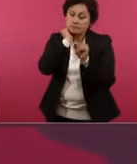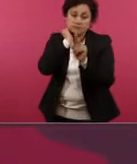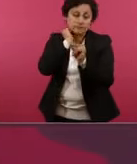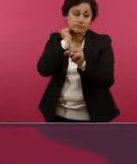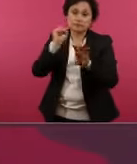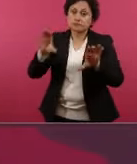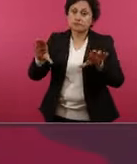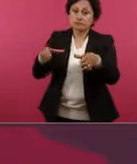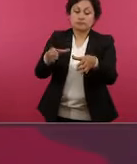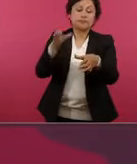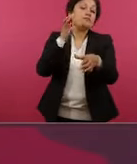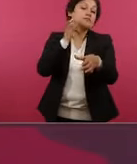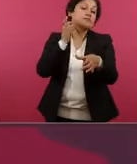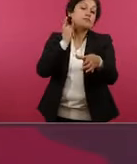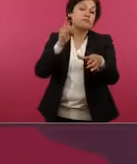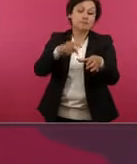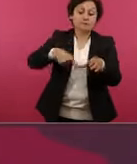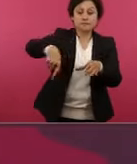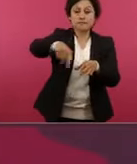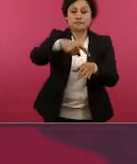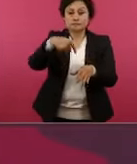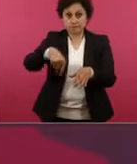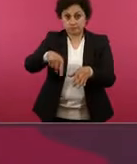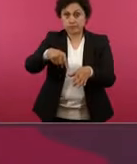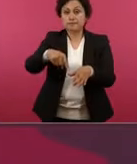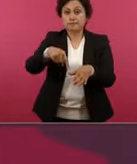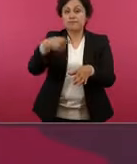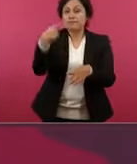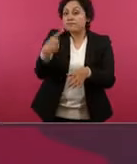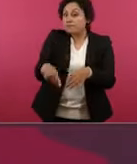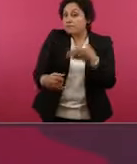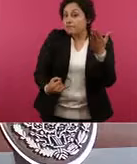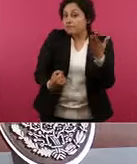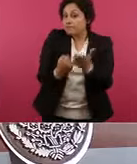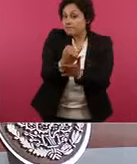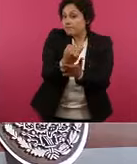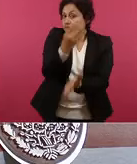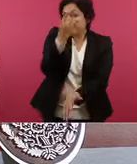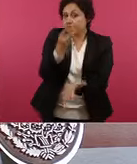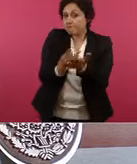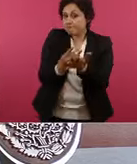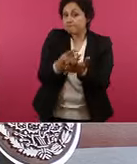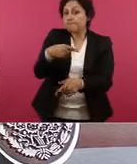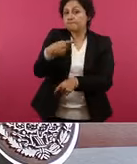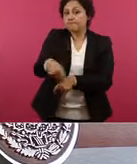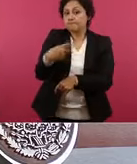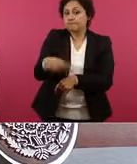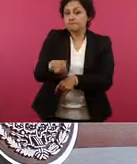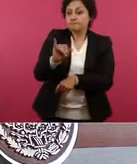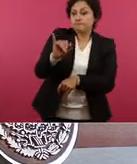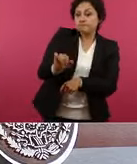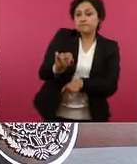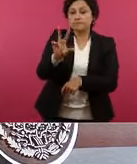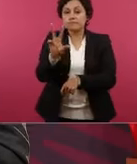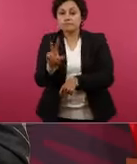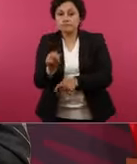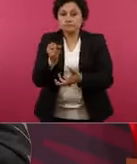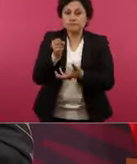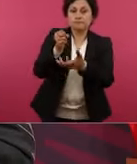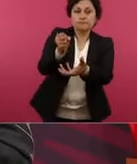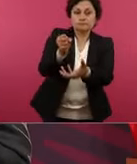solo la Cámara de Diputados, la que tiene la facultad exclusiva de aprobar el presupuesto. Ellos pueden